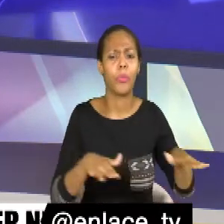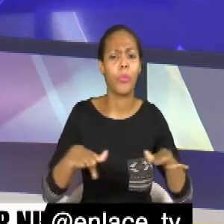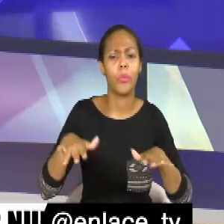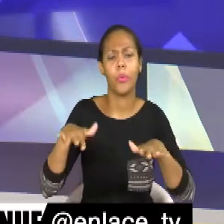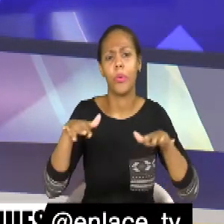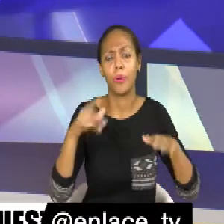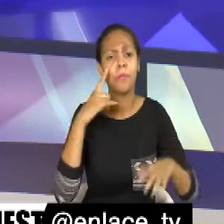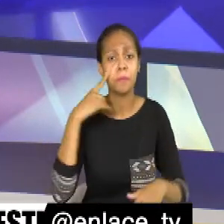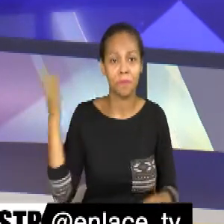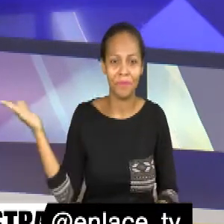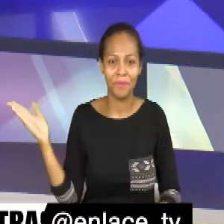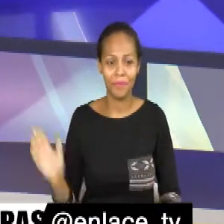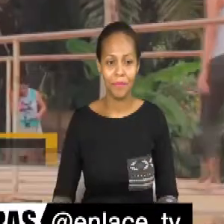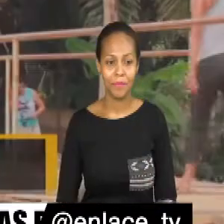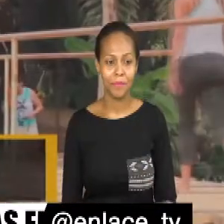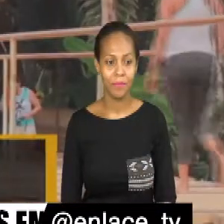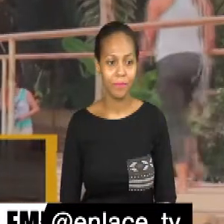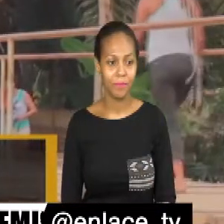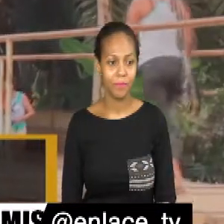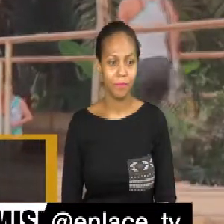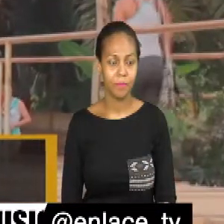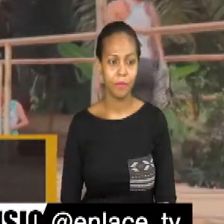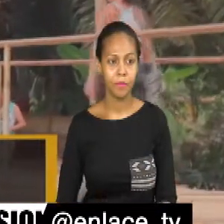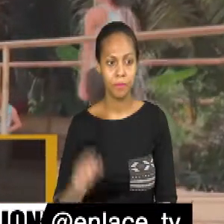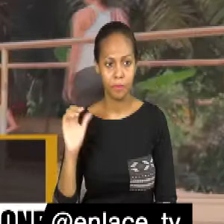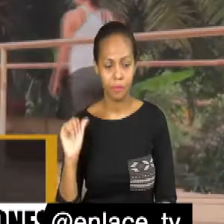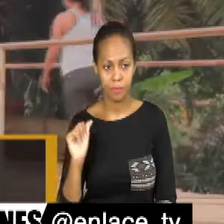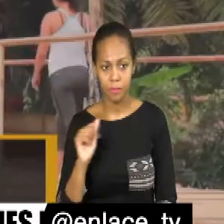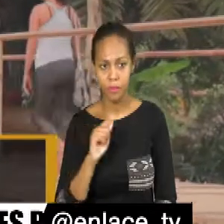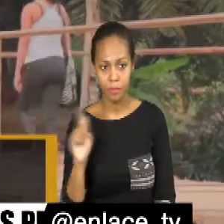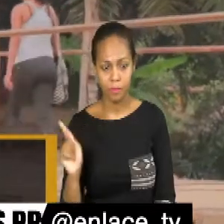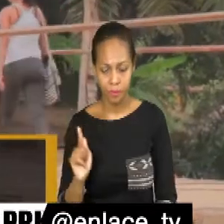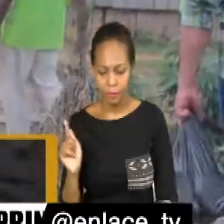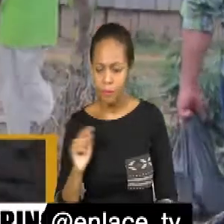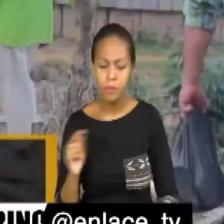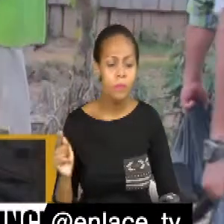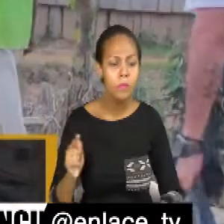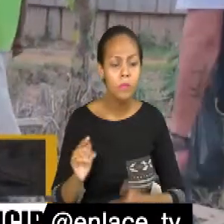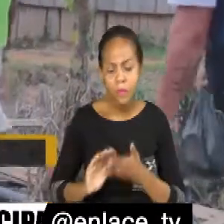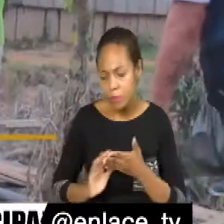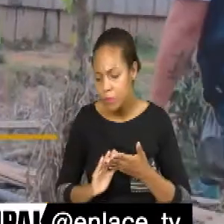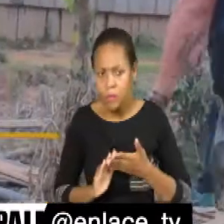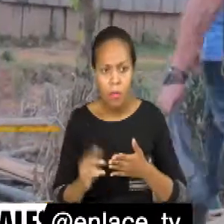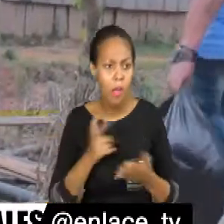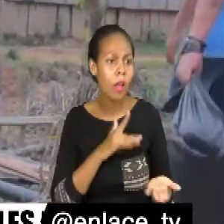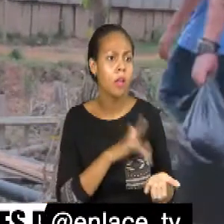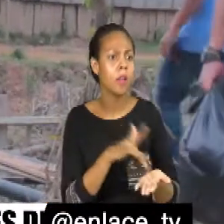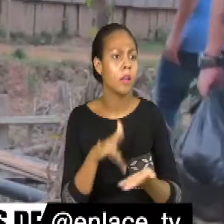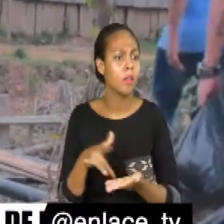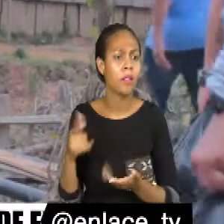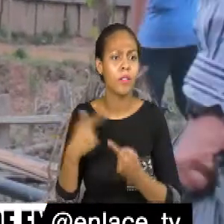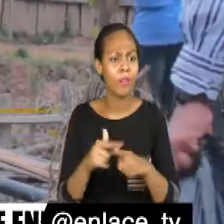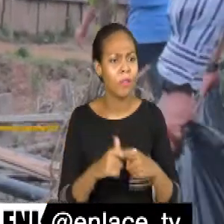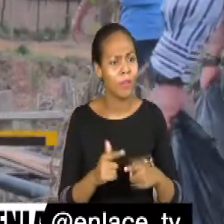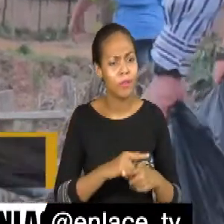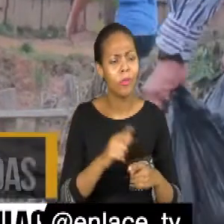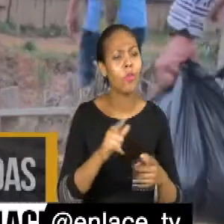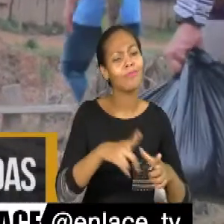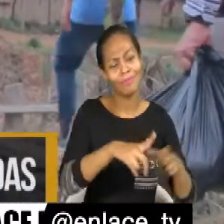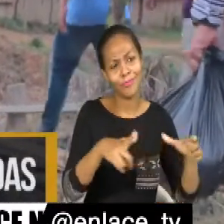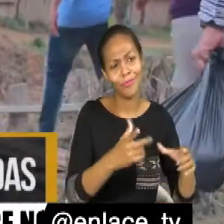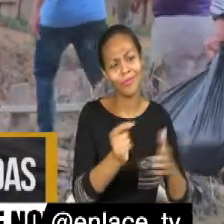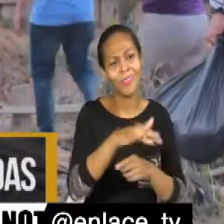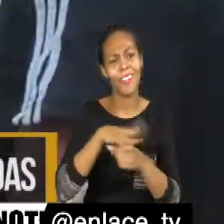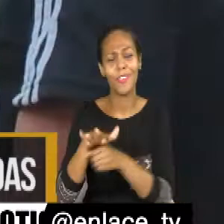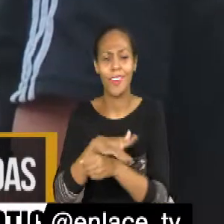de Dios. La gestora social del municipio, Mariluz Núñez Herrera, lidera los recorridos que se vienen haciendo por diferentes comunas de la ciudad